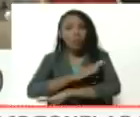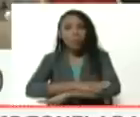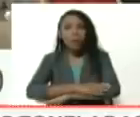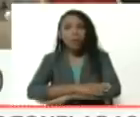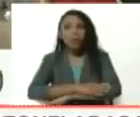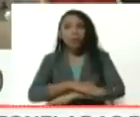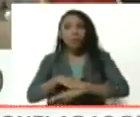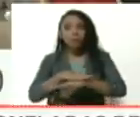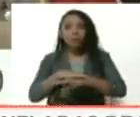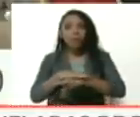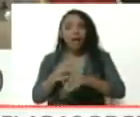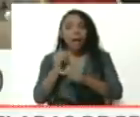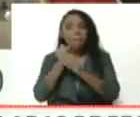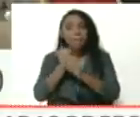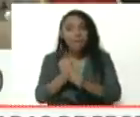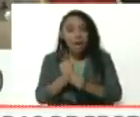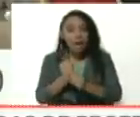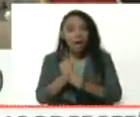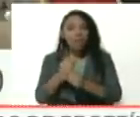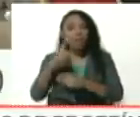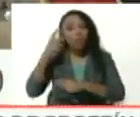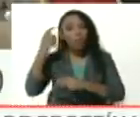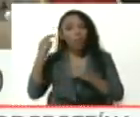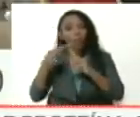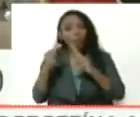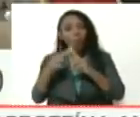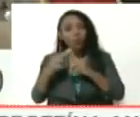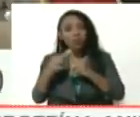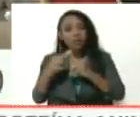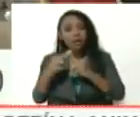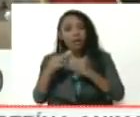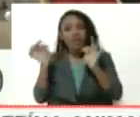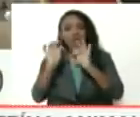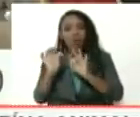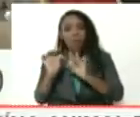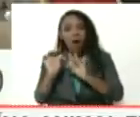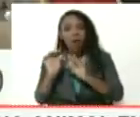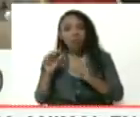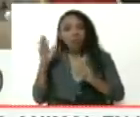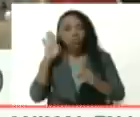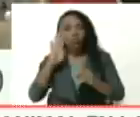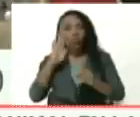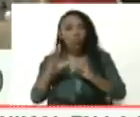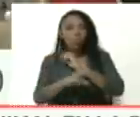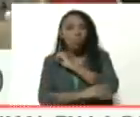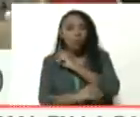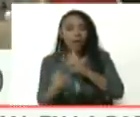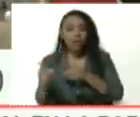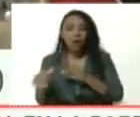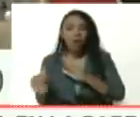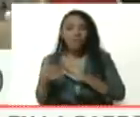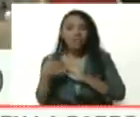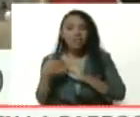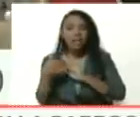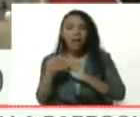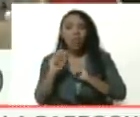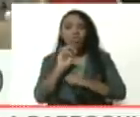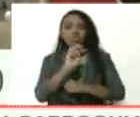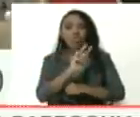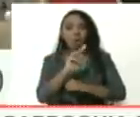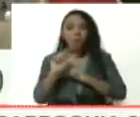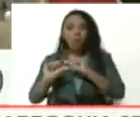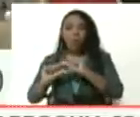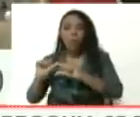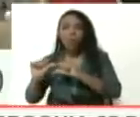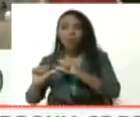que estamos a la espera de conocer si fue un acto criminal, solamente se afectaron dos de sus